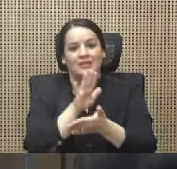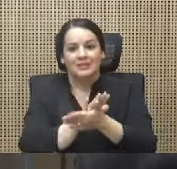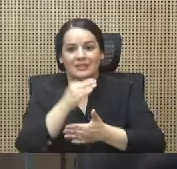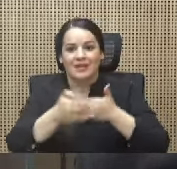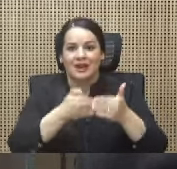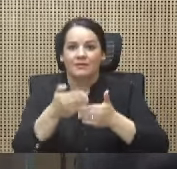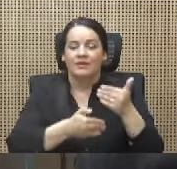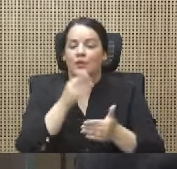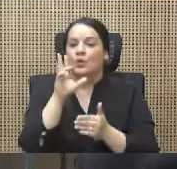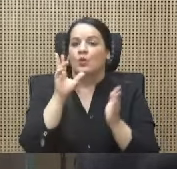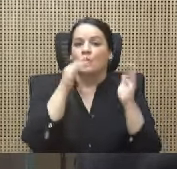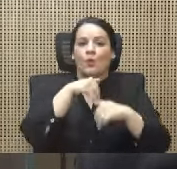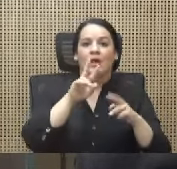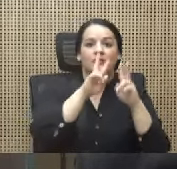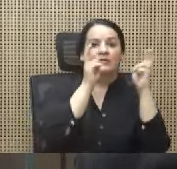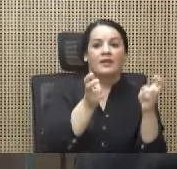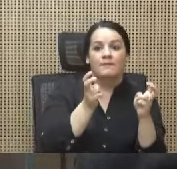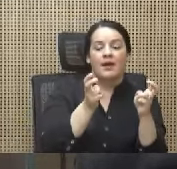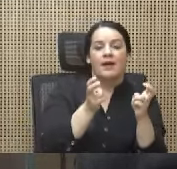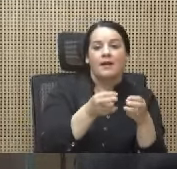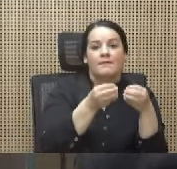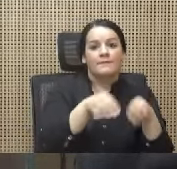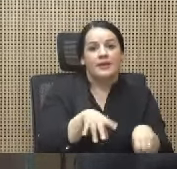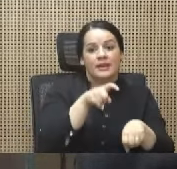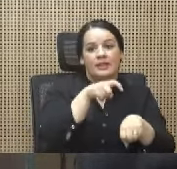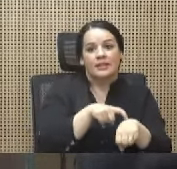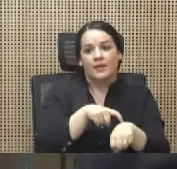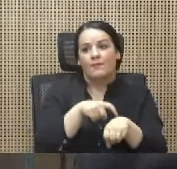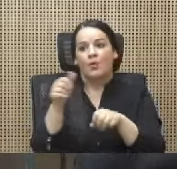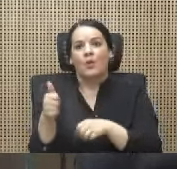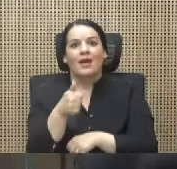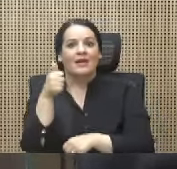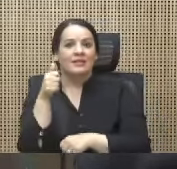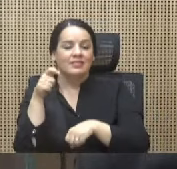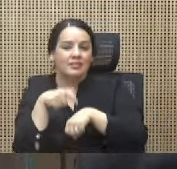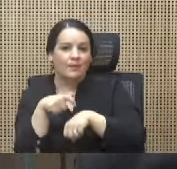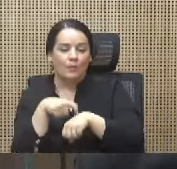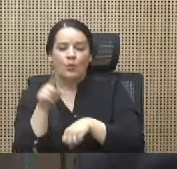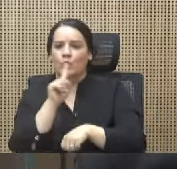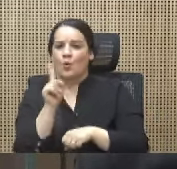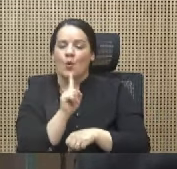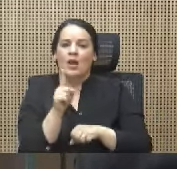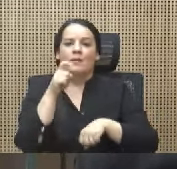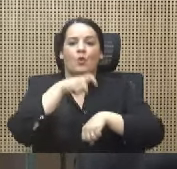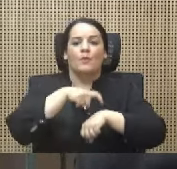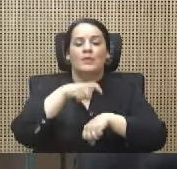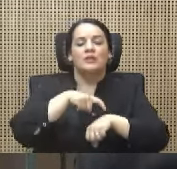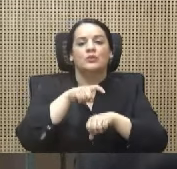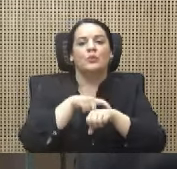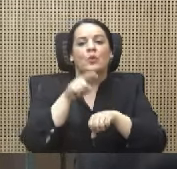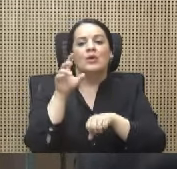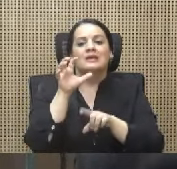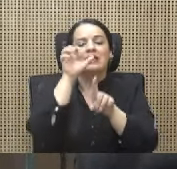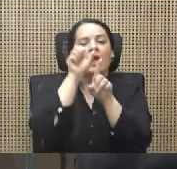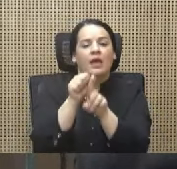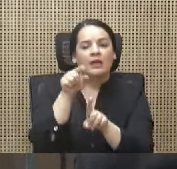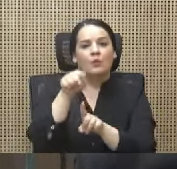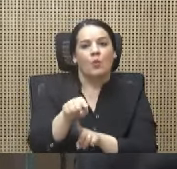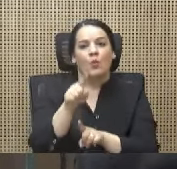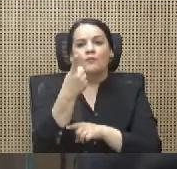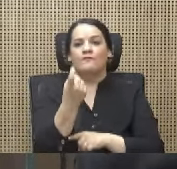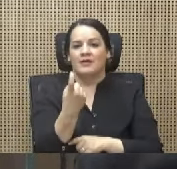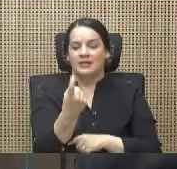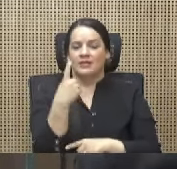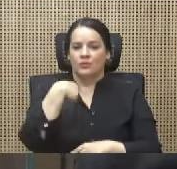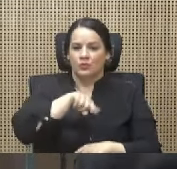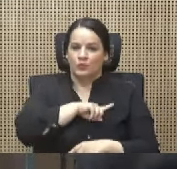estamos ni perdiendo tiempo ni ganando tiempo. Es el momento en el que se ha identificado un faltante que deberíamos de